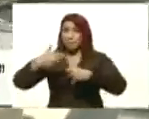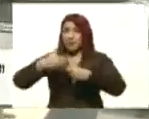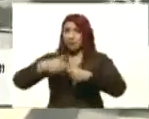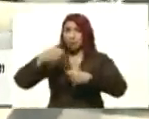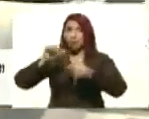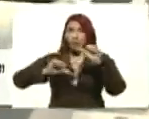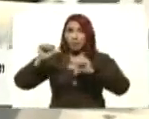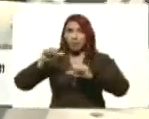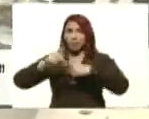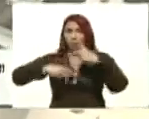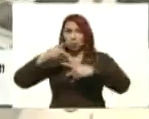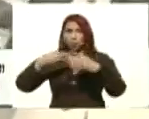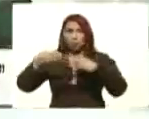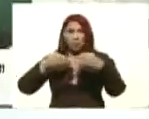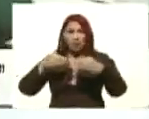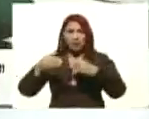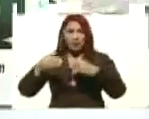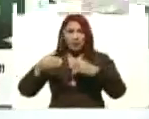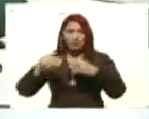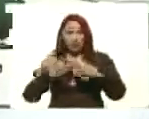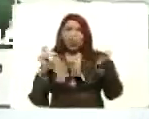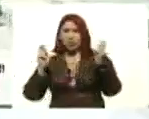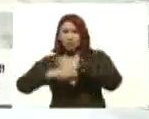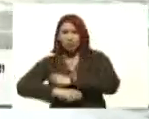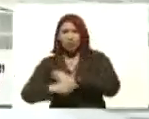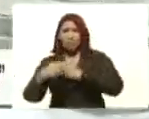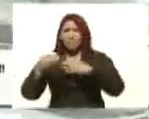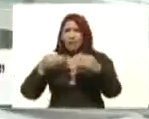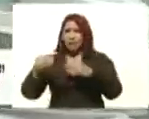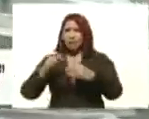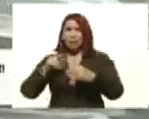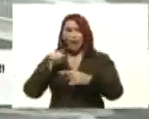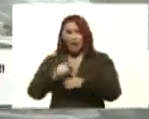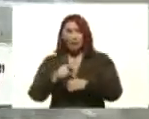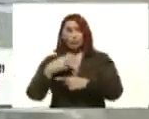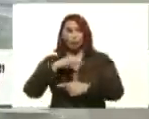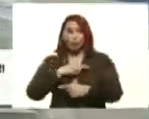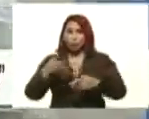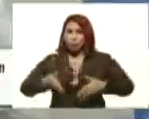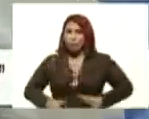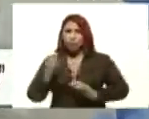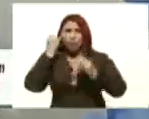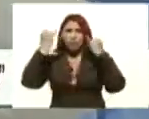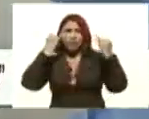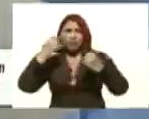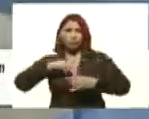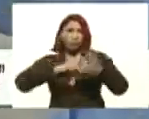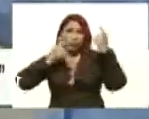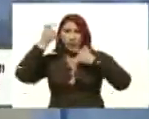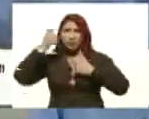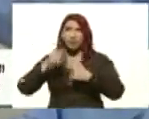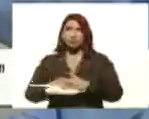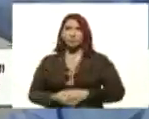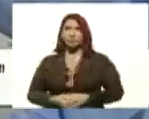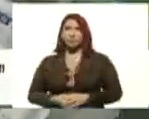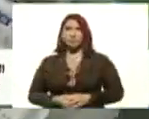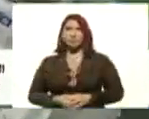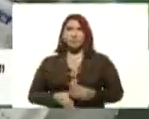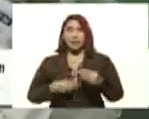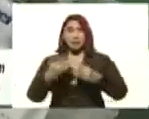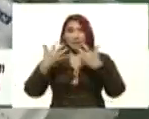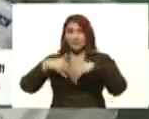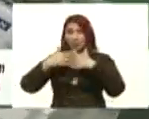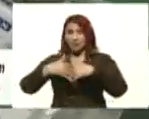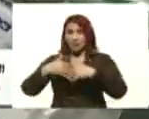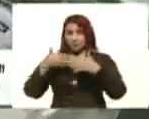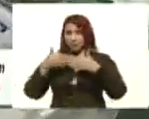el plástico, y nosotros podemos transformar ese plástico. Y es de ahí donde nació la idea de nuestro comandante Chávez de colocar estas fábricas